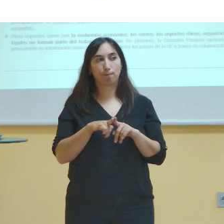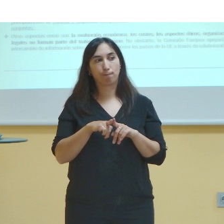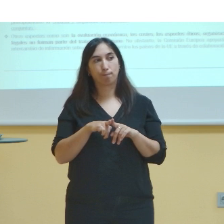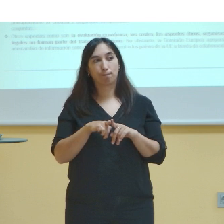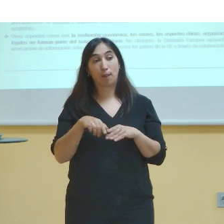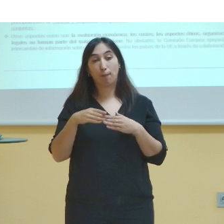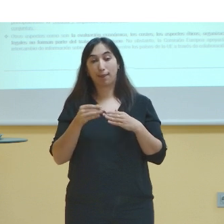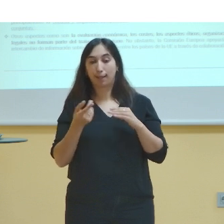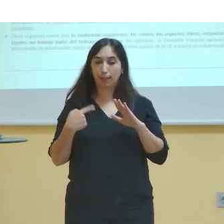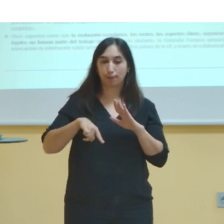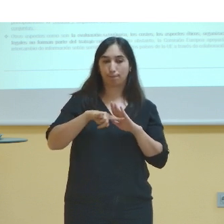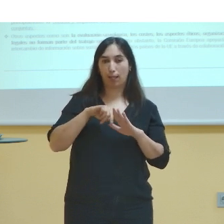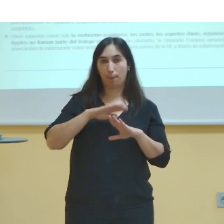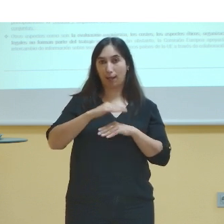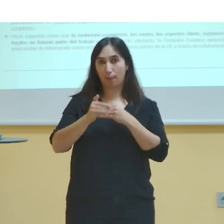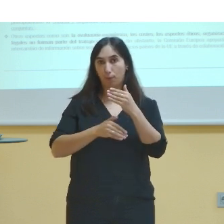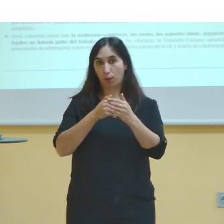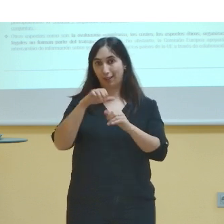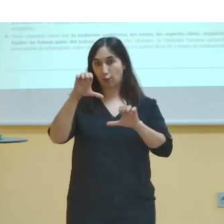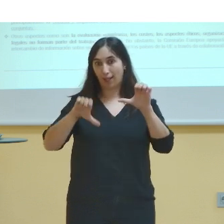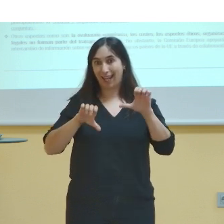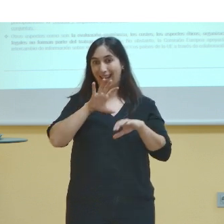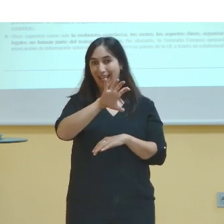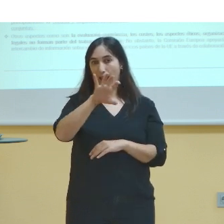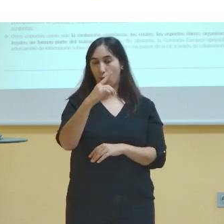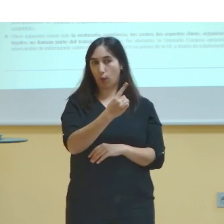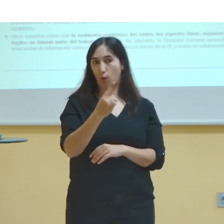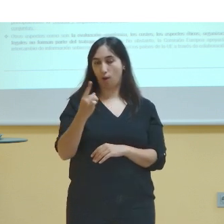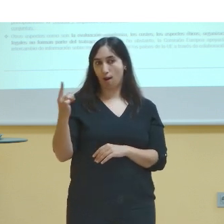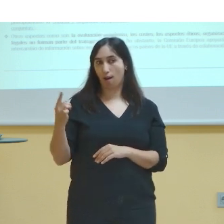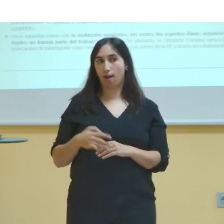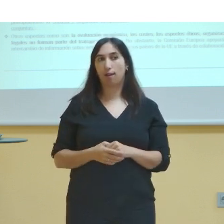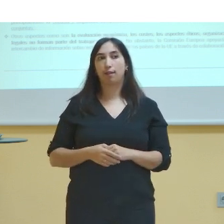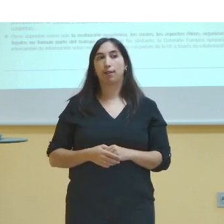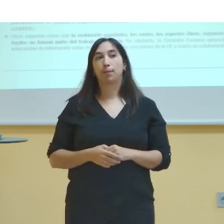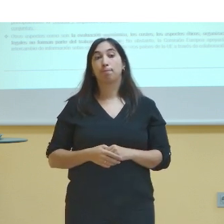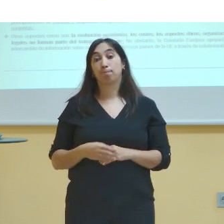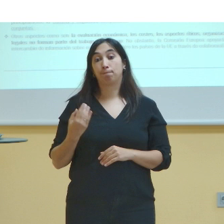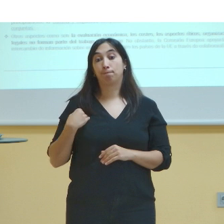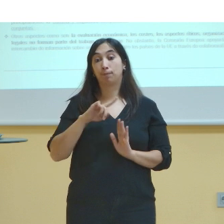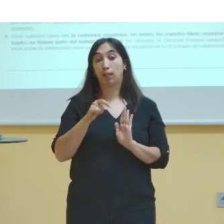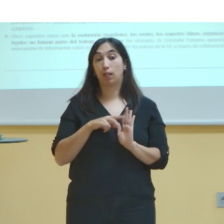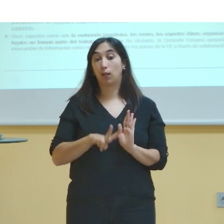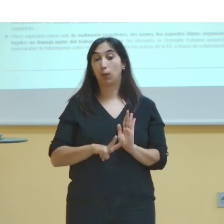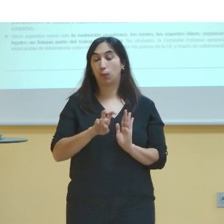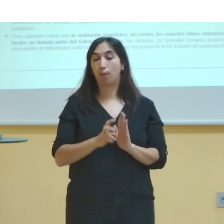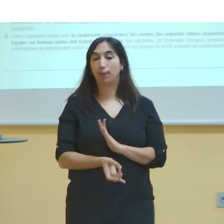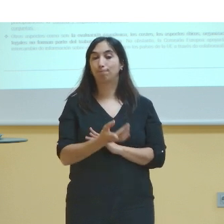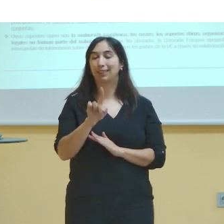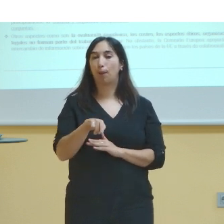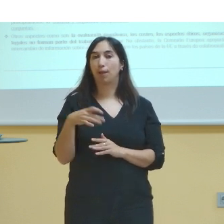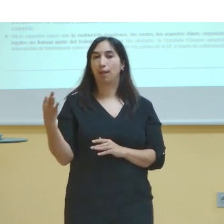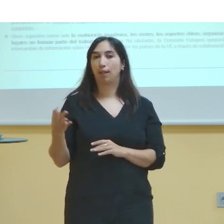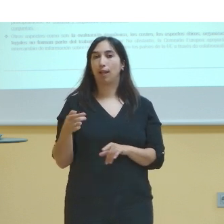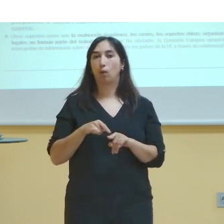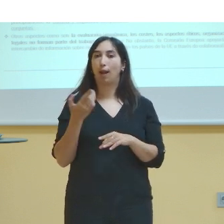incluyan a los pacientes en ese proceso de evaluación nacional. De hecho, esta nueva regulación lo que ha producido también es